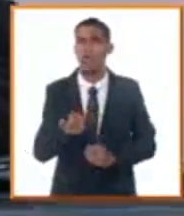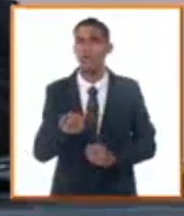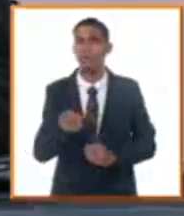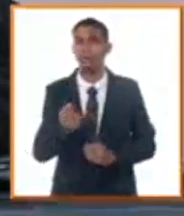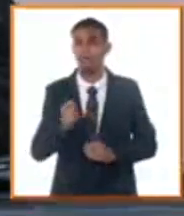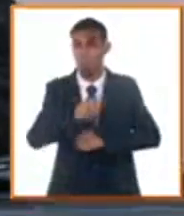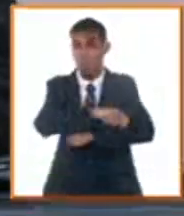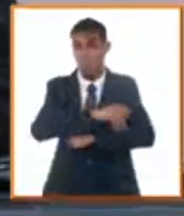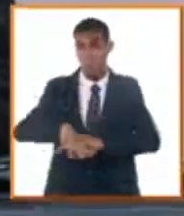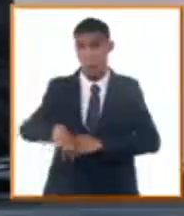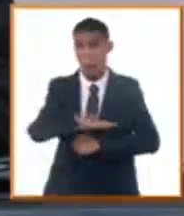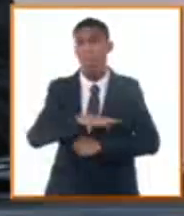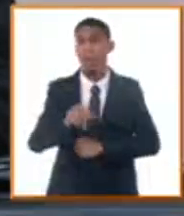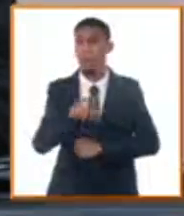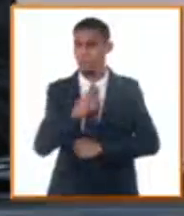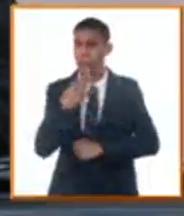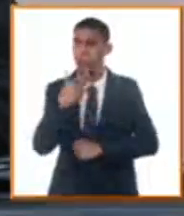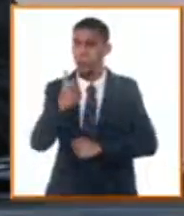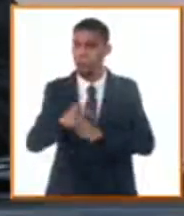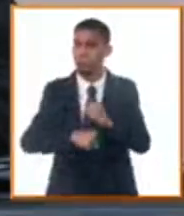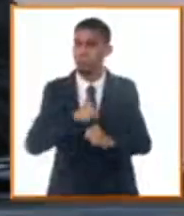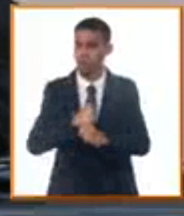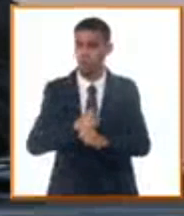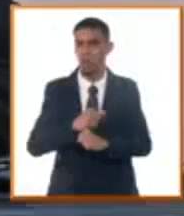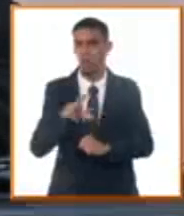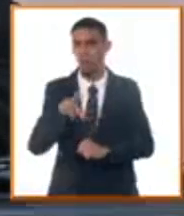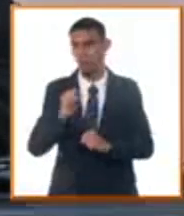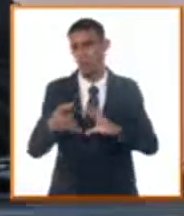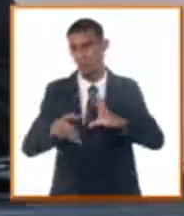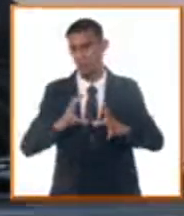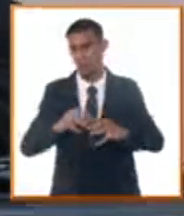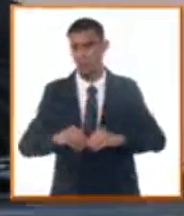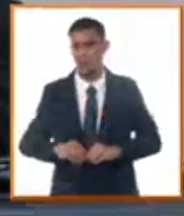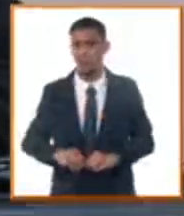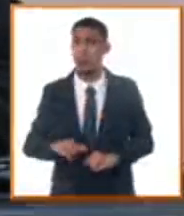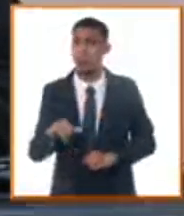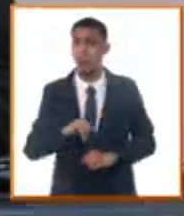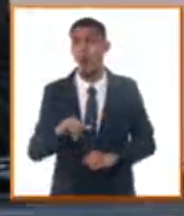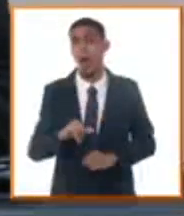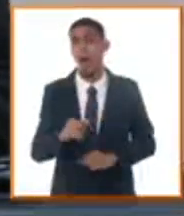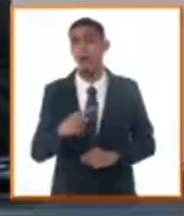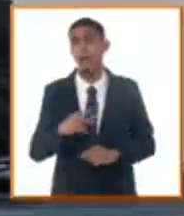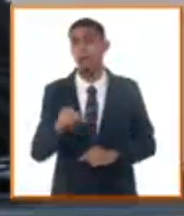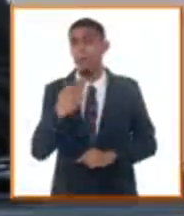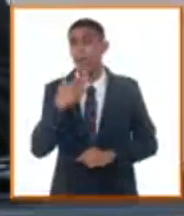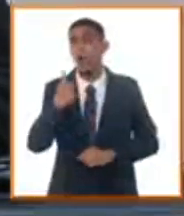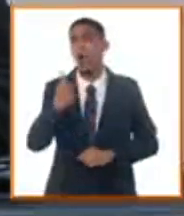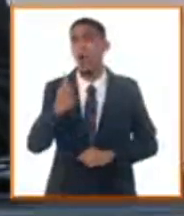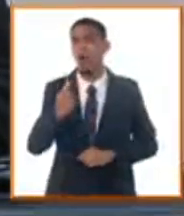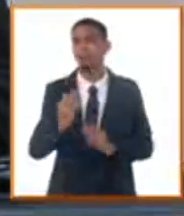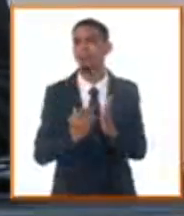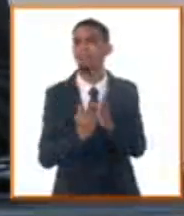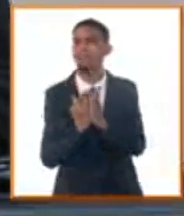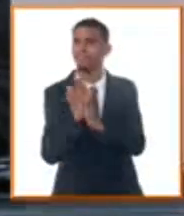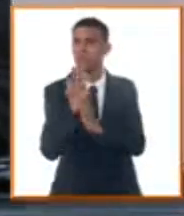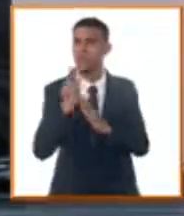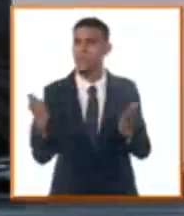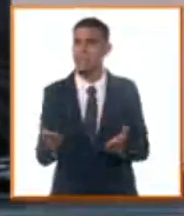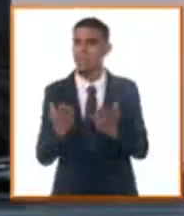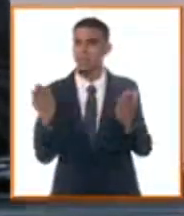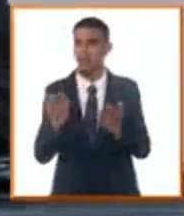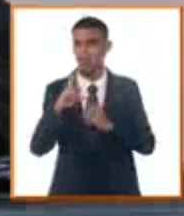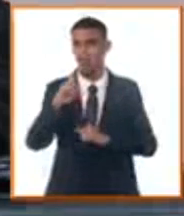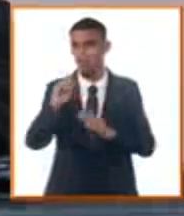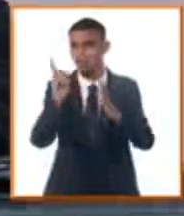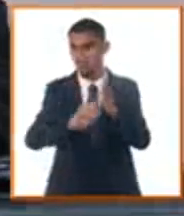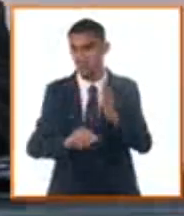población de alguna u otra manera y es la vía fundamental para empujar un poco el desarrollo del comercio electrónico